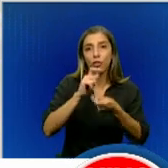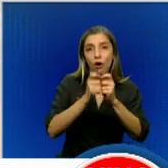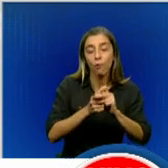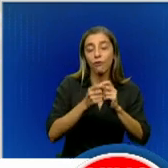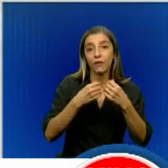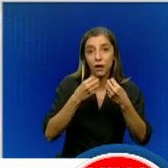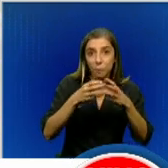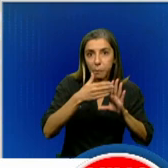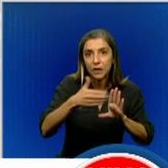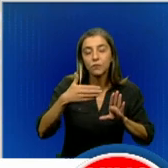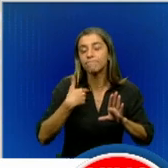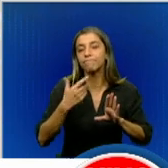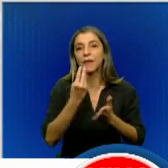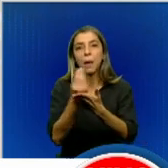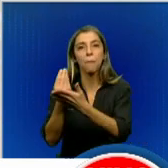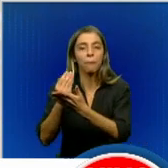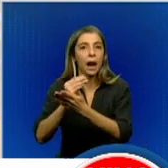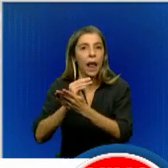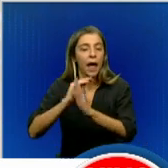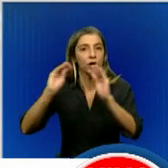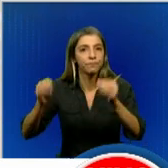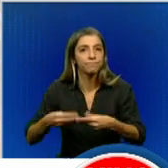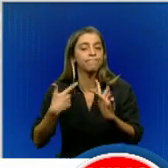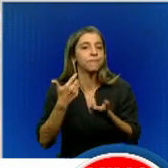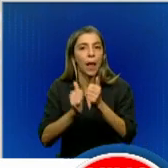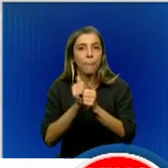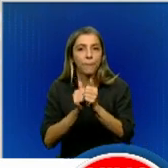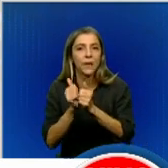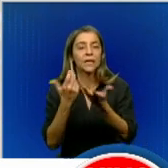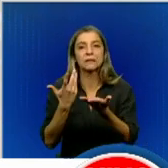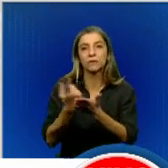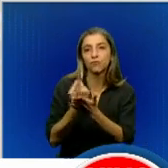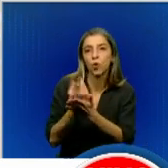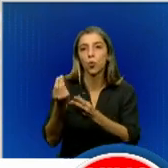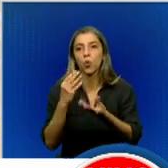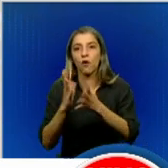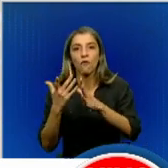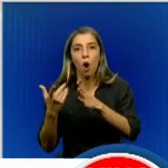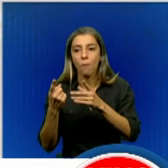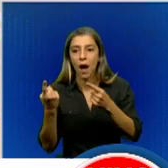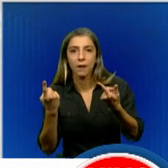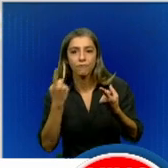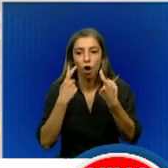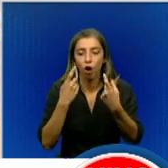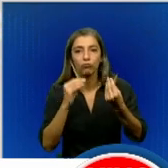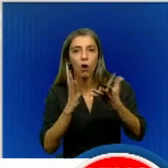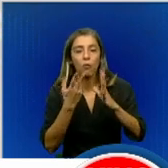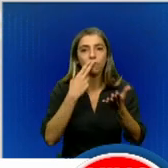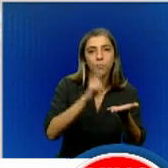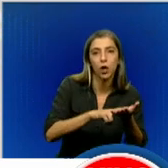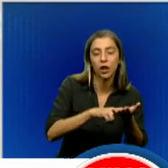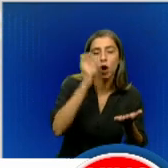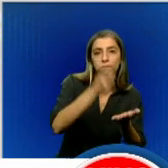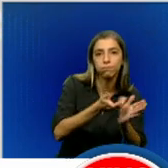no tuvieron elasticidad de empleo ante la ante la variación de las tasas impositivas y eso hizo que al año siguiente aprobada